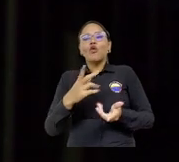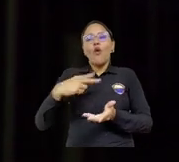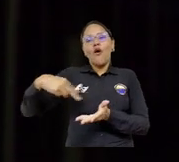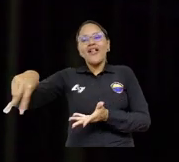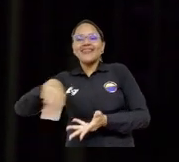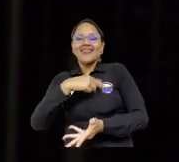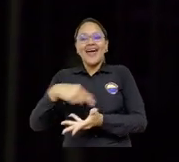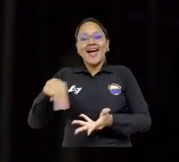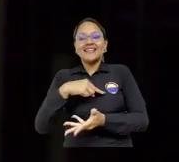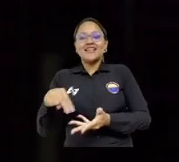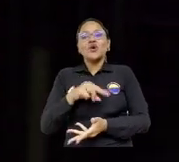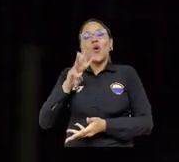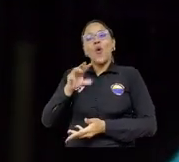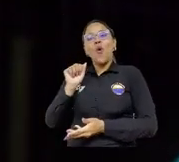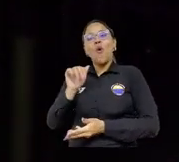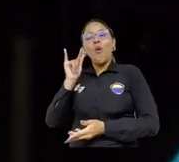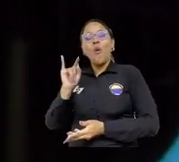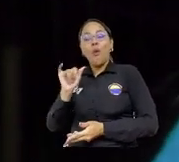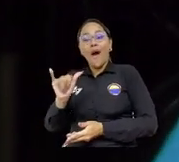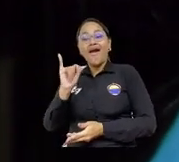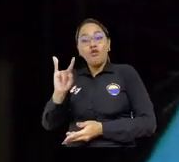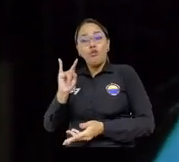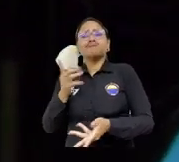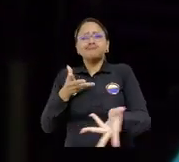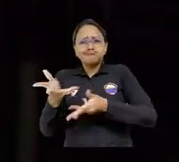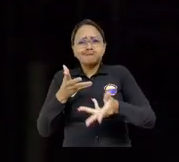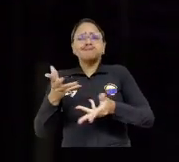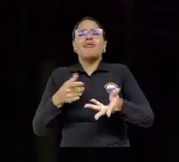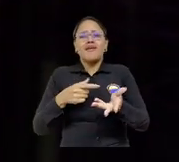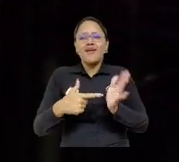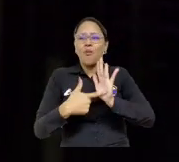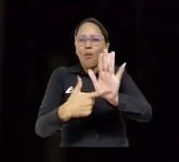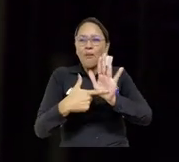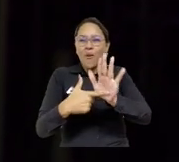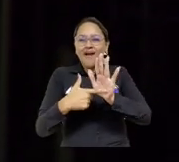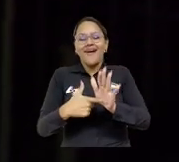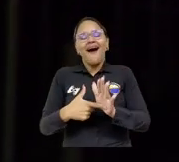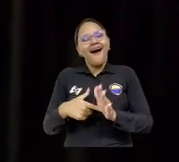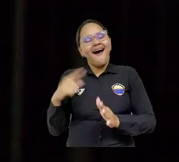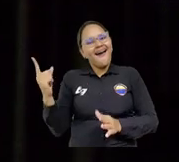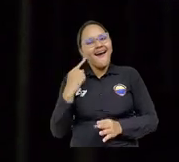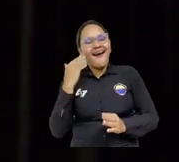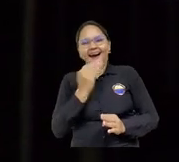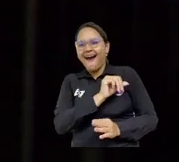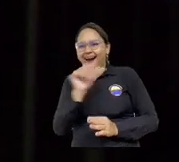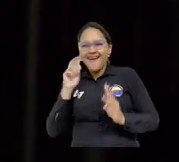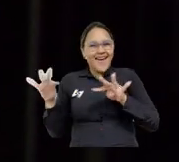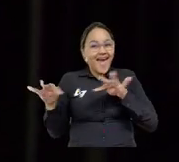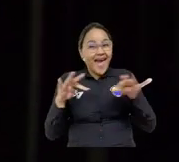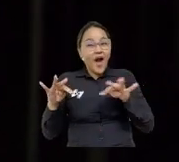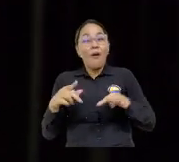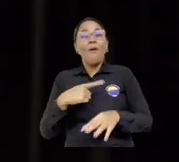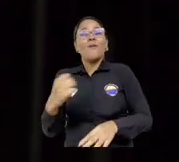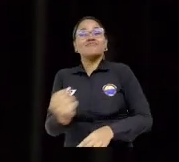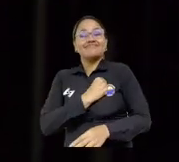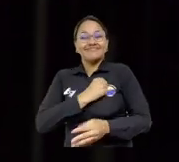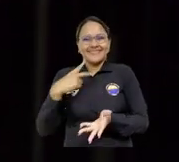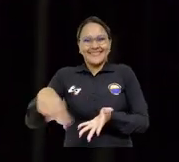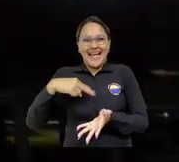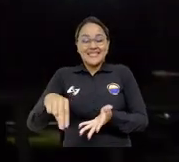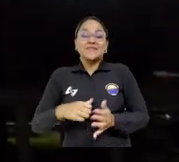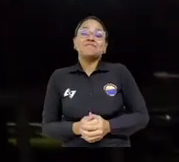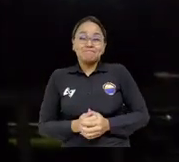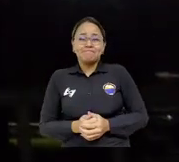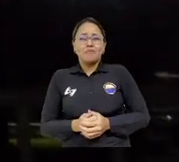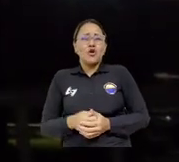conocer la danza wayú, puedo conocer también y ver esa pasión que tienen otras mujeres por la